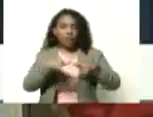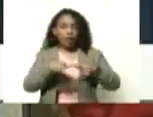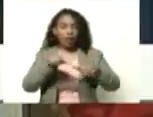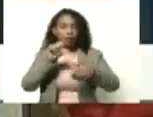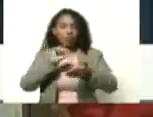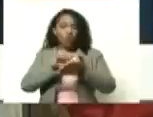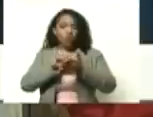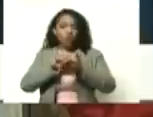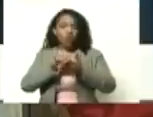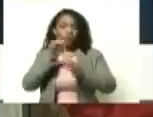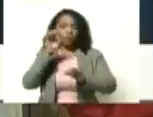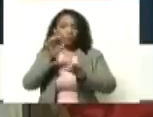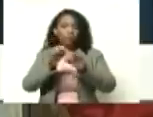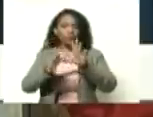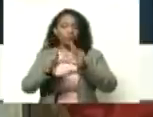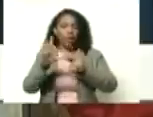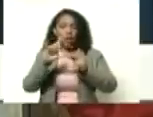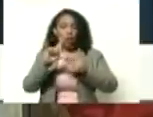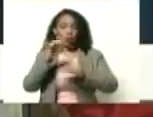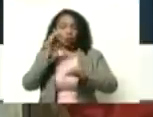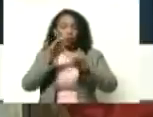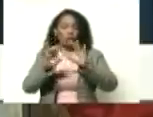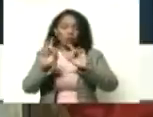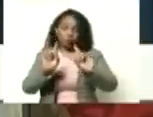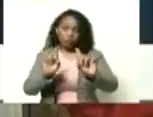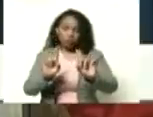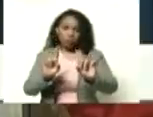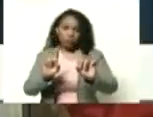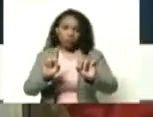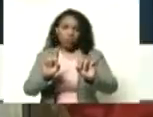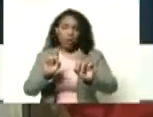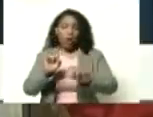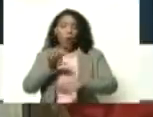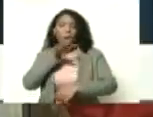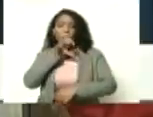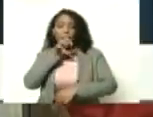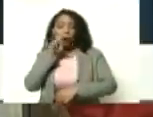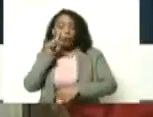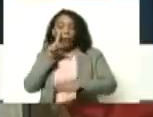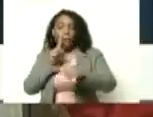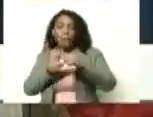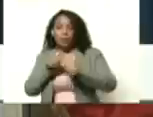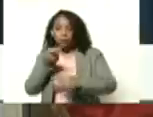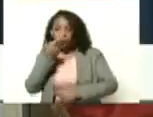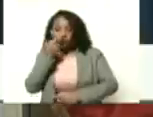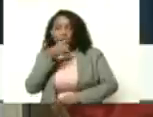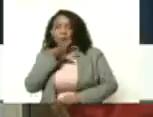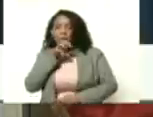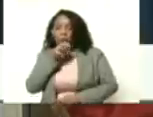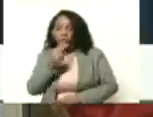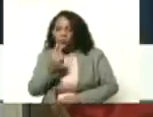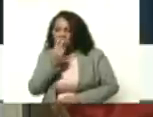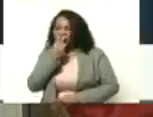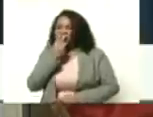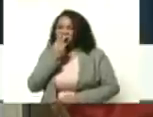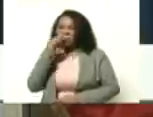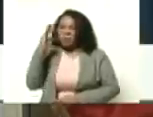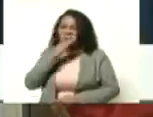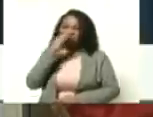casualmente que no es casual los caninos detectaron un fétido olor